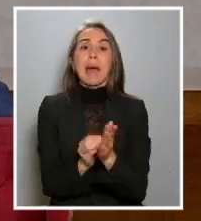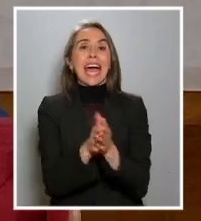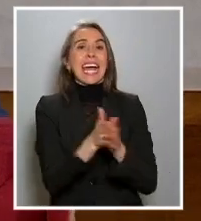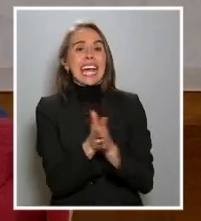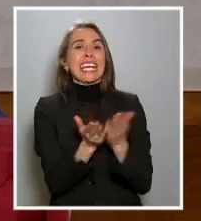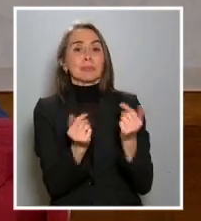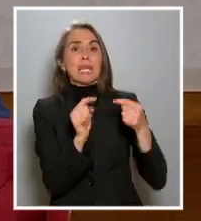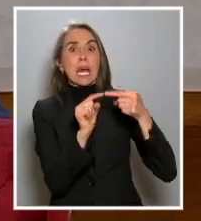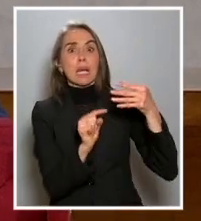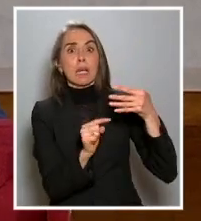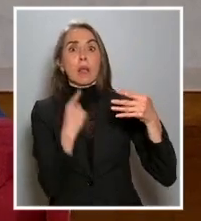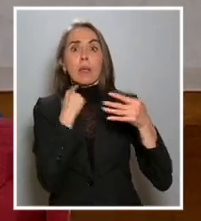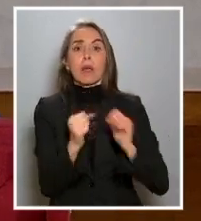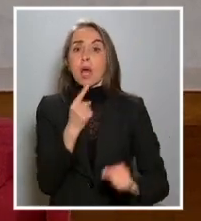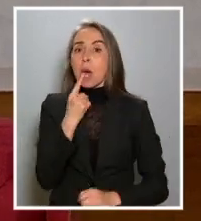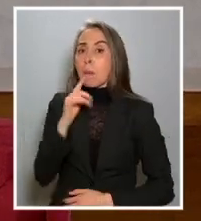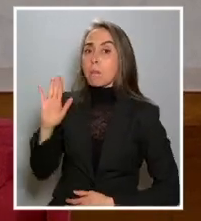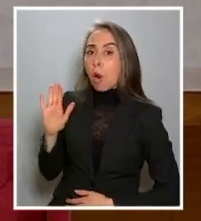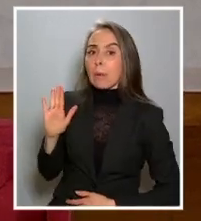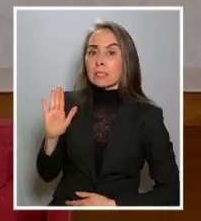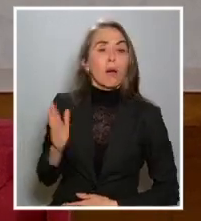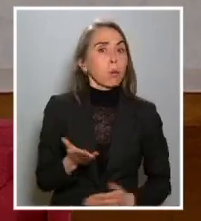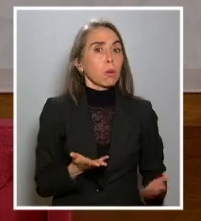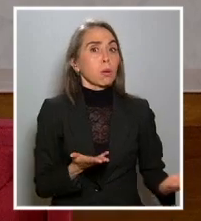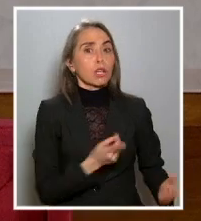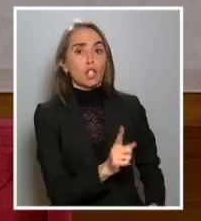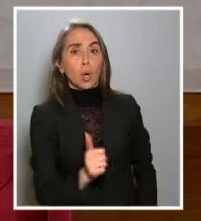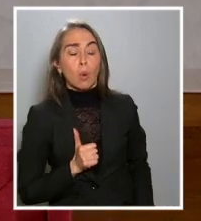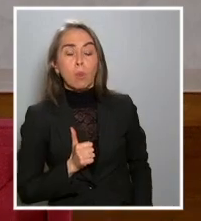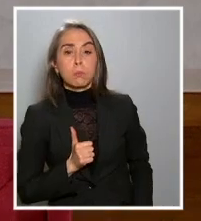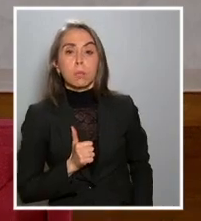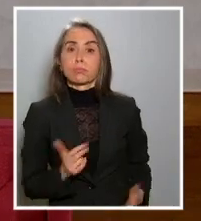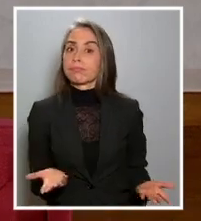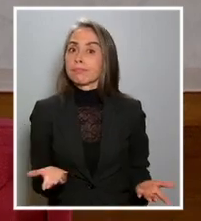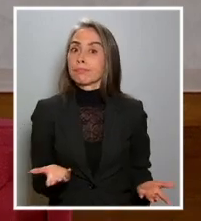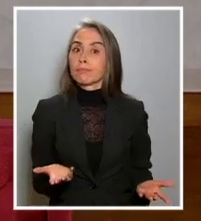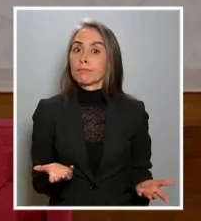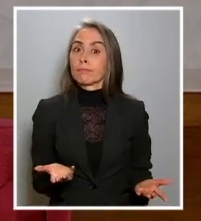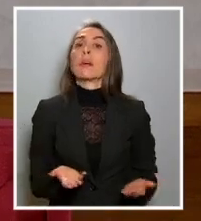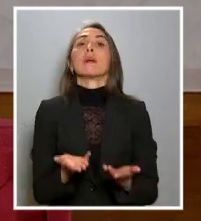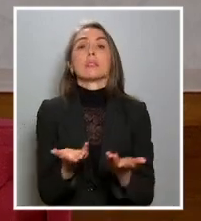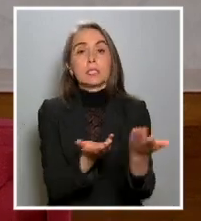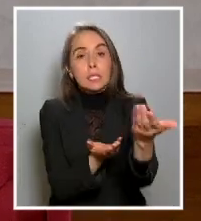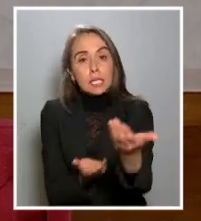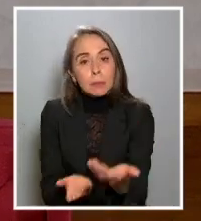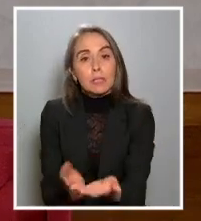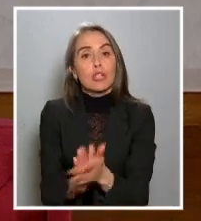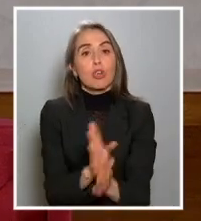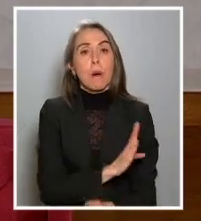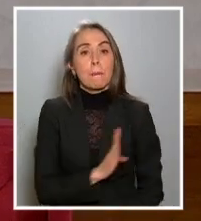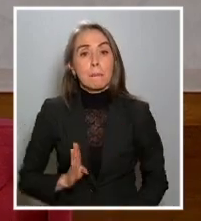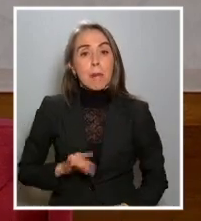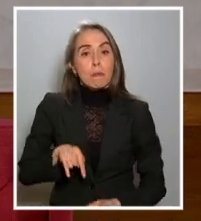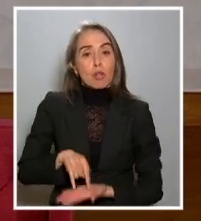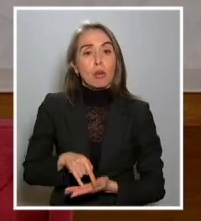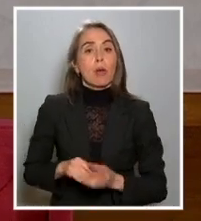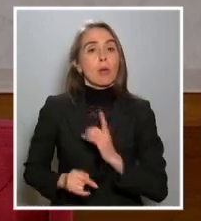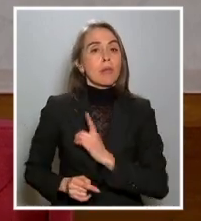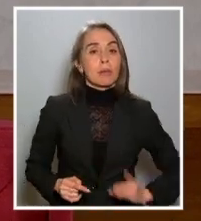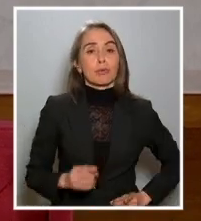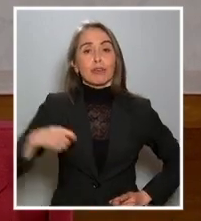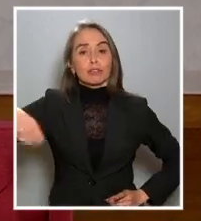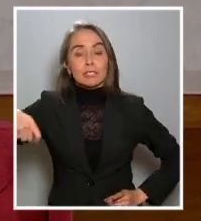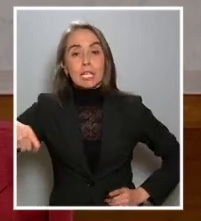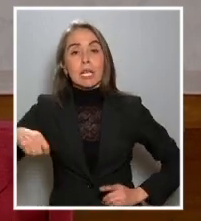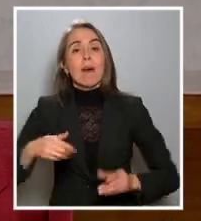expectativas frustradas o promesas incumplidas. Por eso, invitamos a todos los miembros de este Congreso Nacional